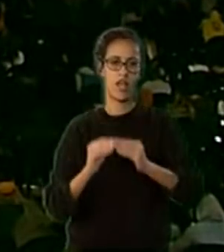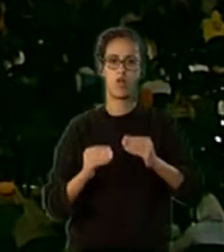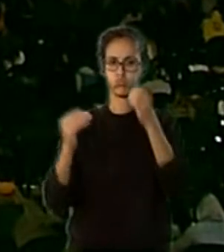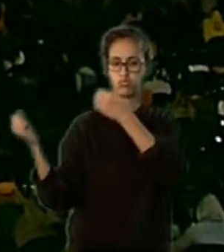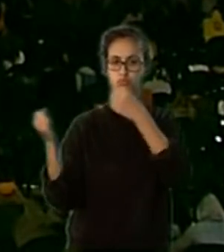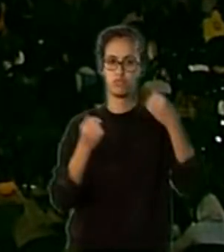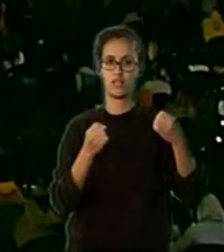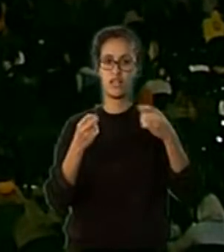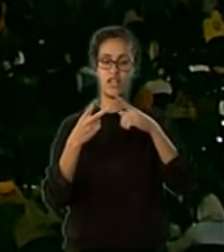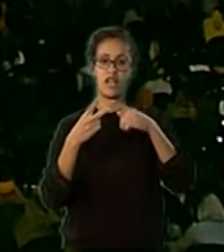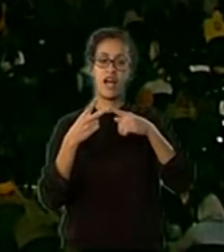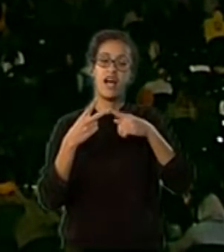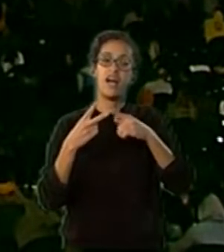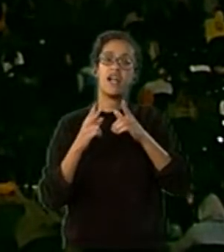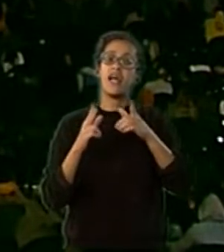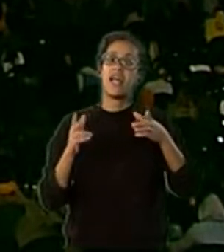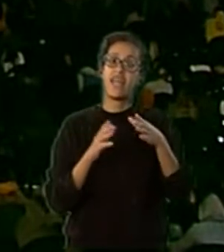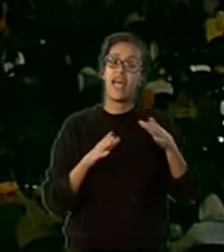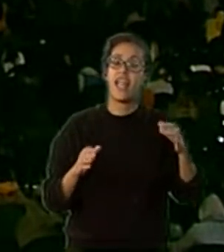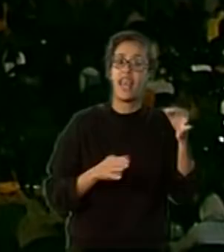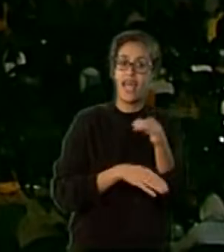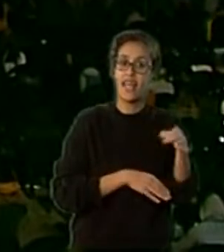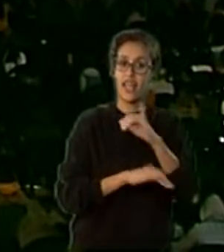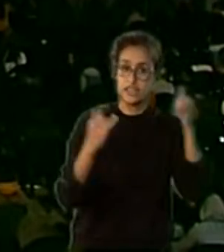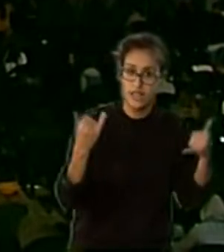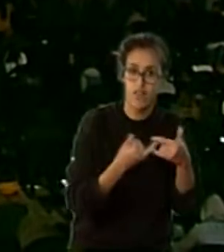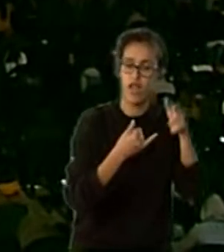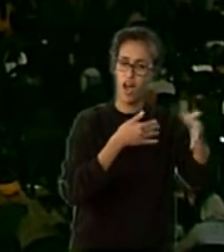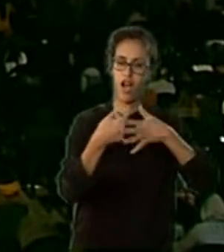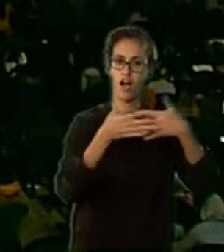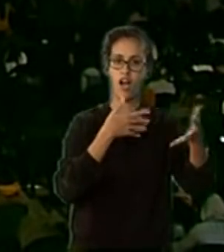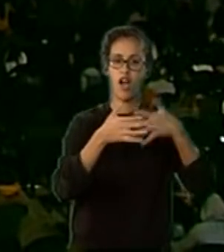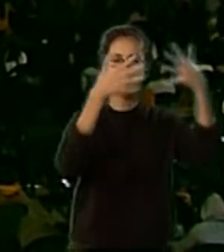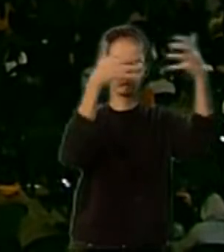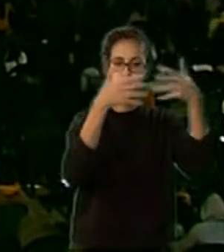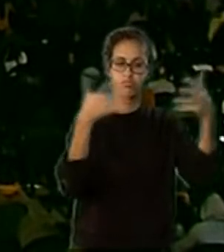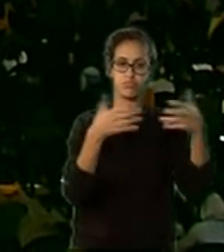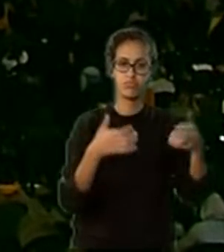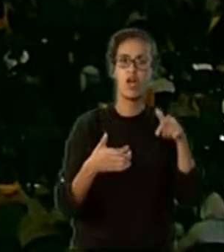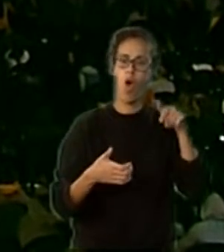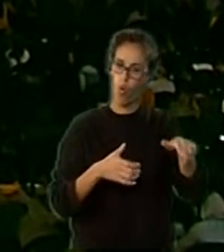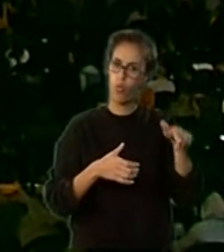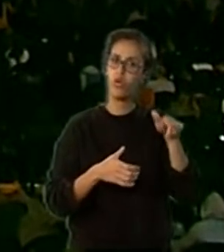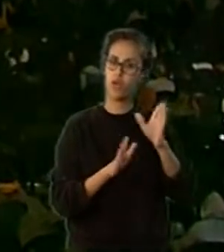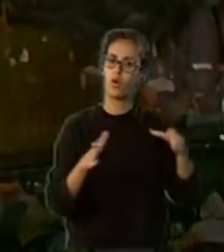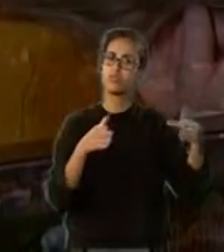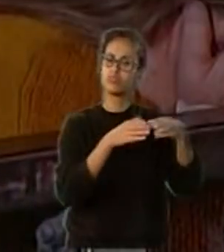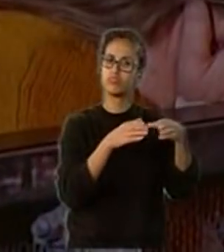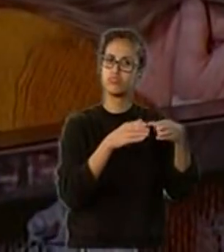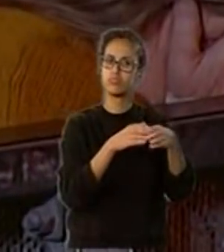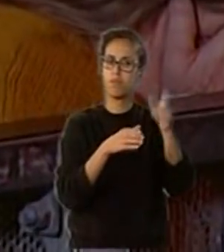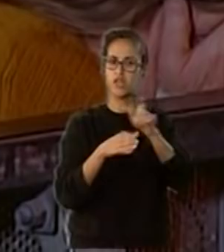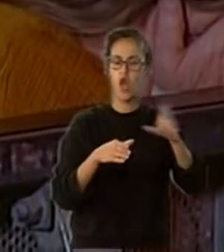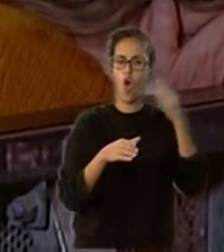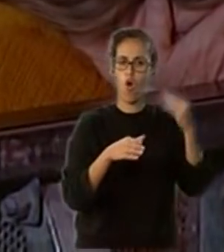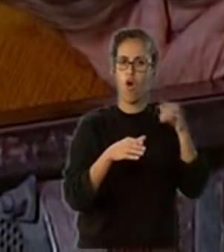letras de un colectivo de letristas de la isla de Tenerife, que por cierto, están teniendo importantes premios, un colectivo de gente muy joven, que además